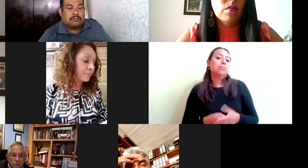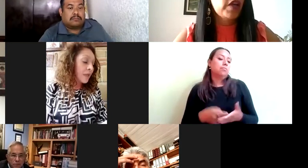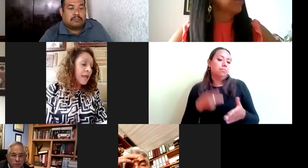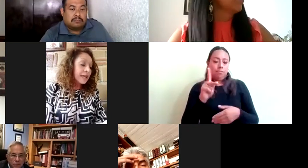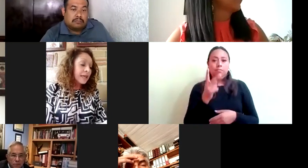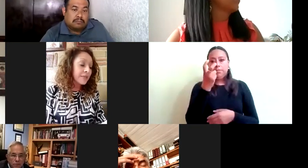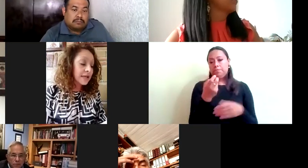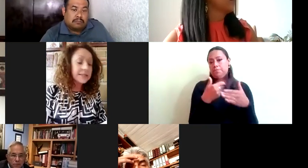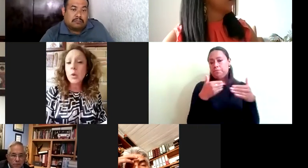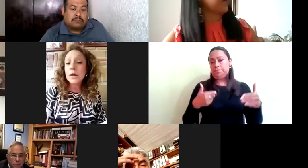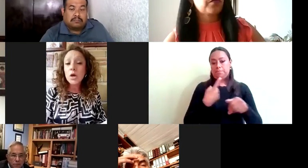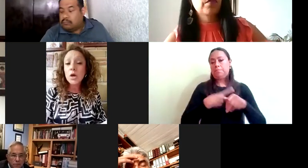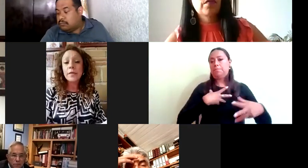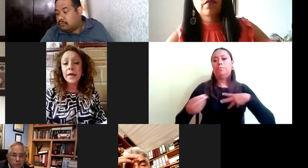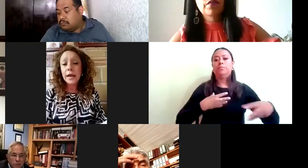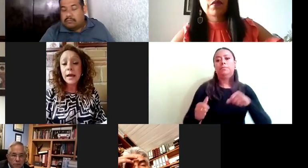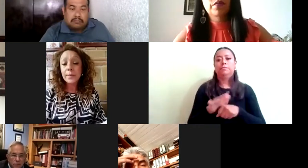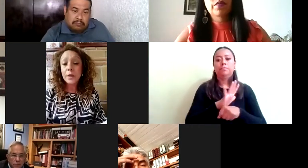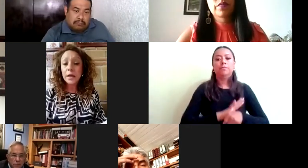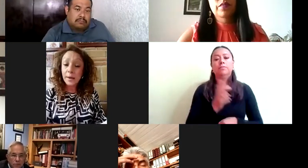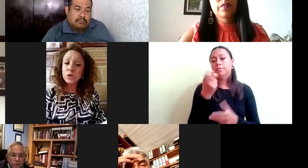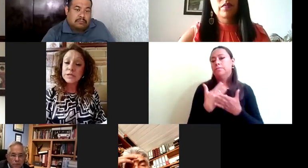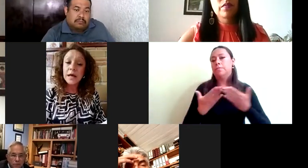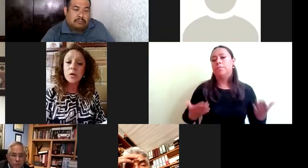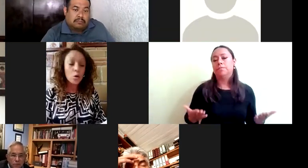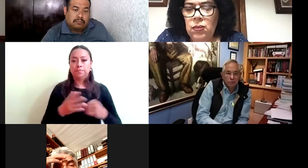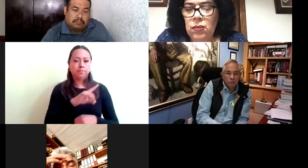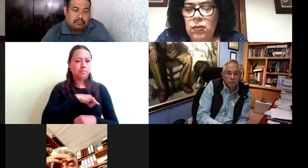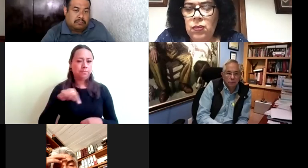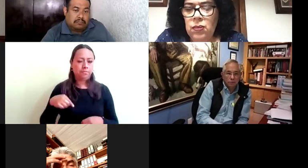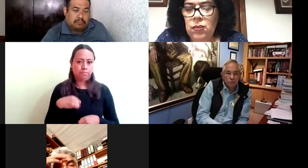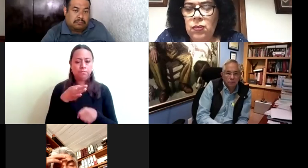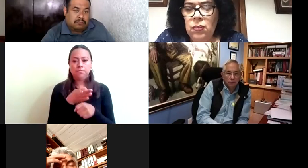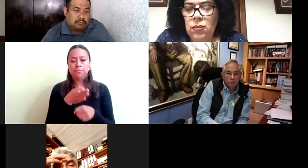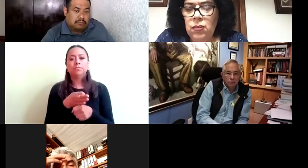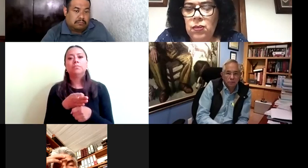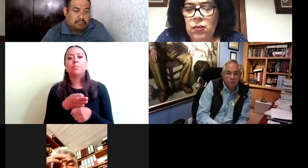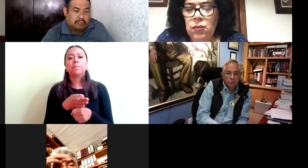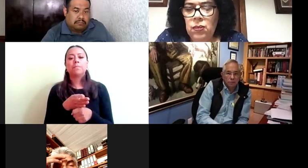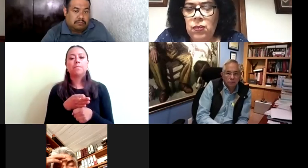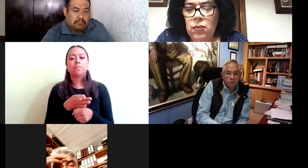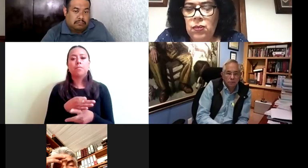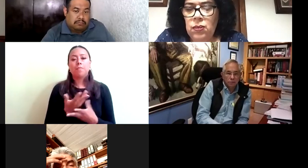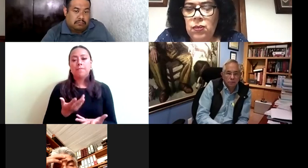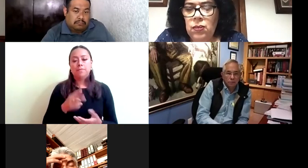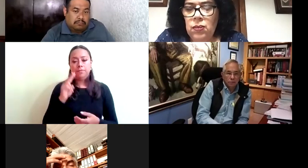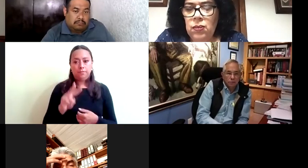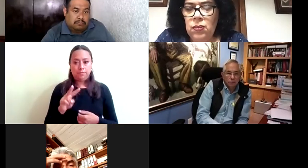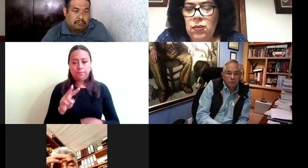pandemia. Y ante esta situación que hemos estado de una u otra